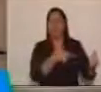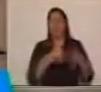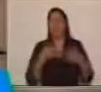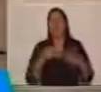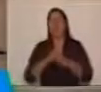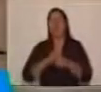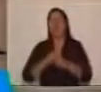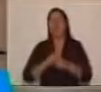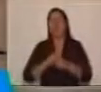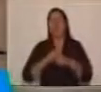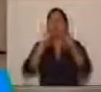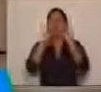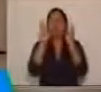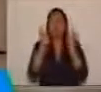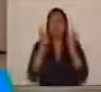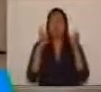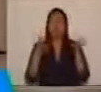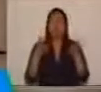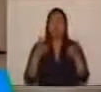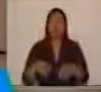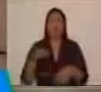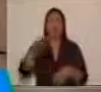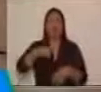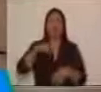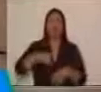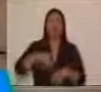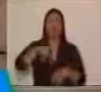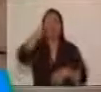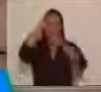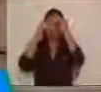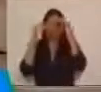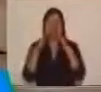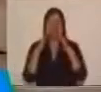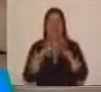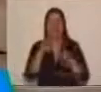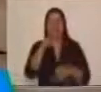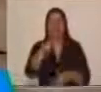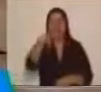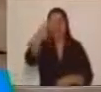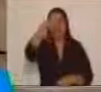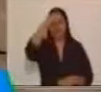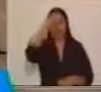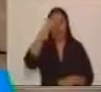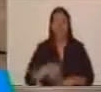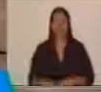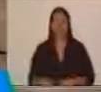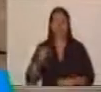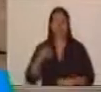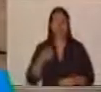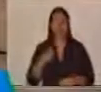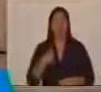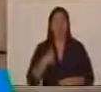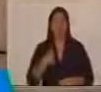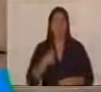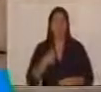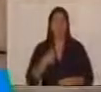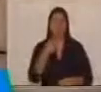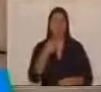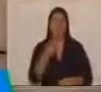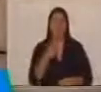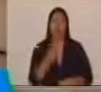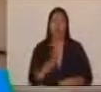y contenidos que desde el programa Aprendo en Casa usted está aplicando. Yo les voy a dejar las siguientes actividades de